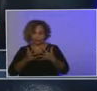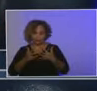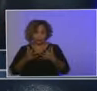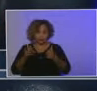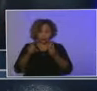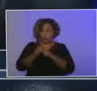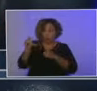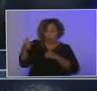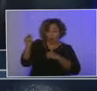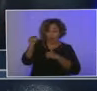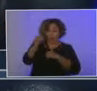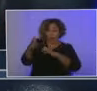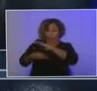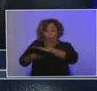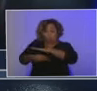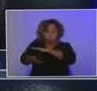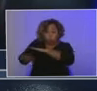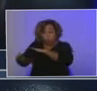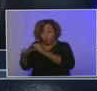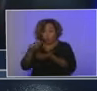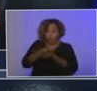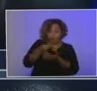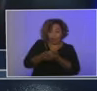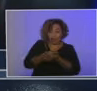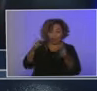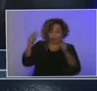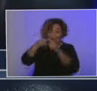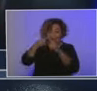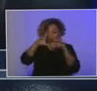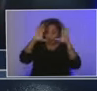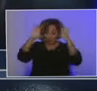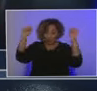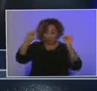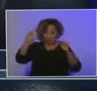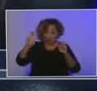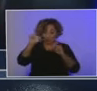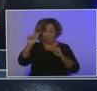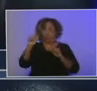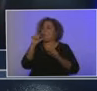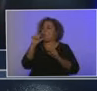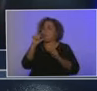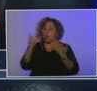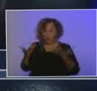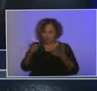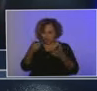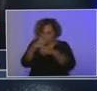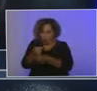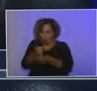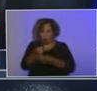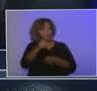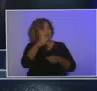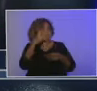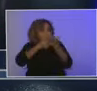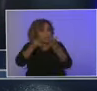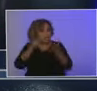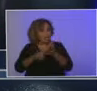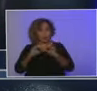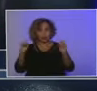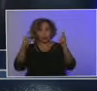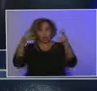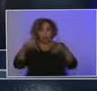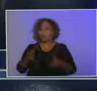sombra de corrupción por encima que llegó hasta el presidente de los Estados Unidos, ¿quién sale de ahí? Las investigaciones se quedaron en nada, las de